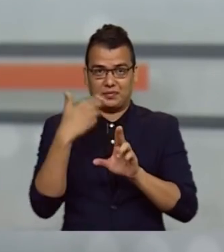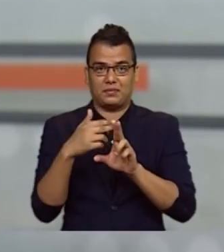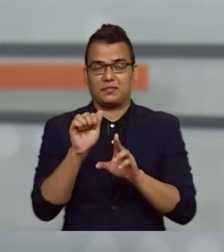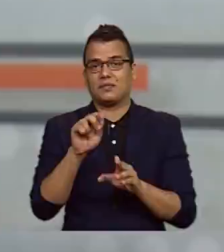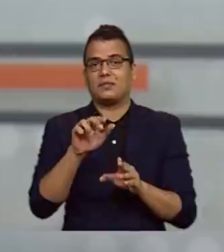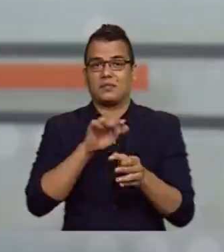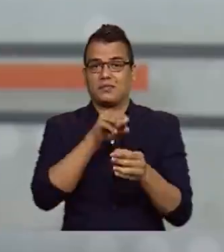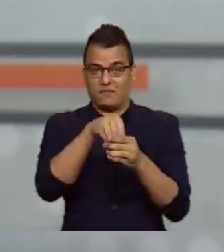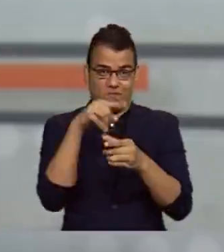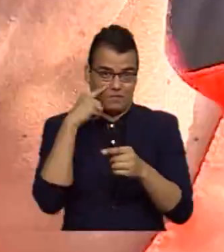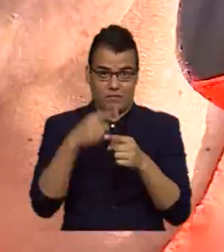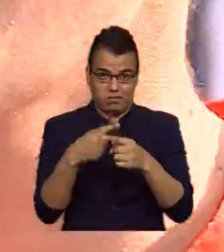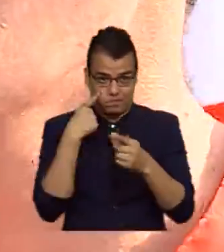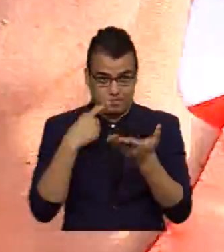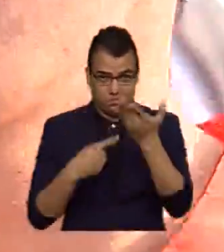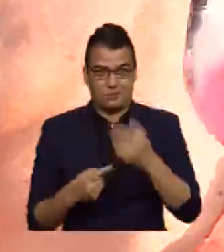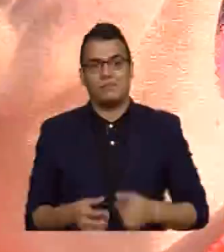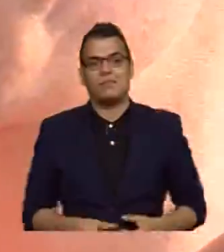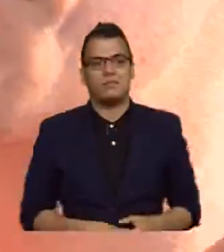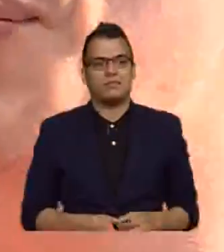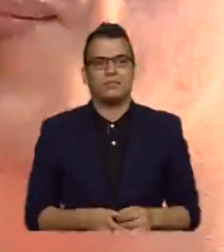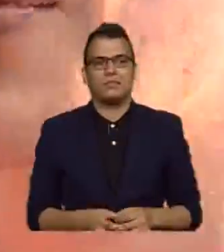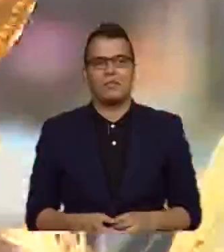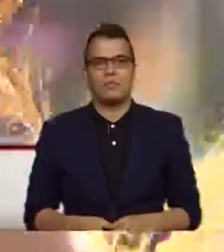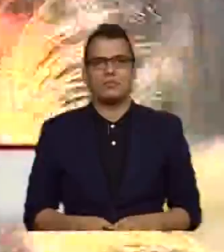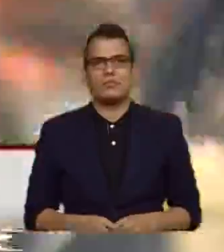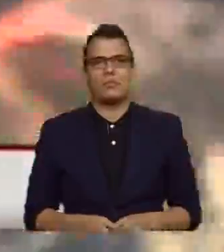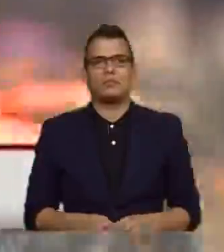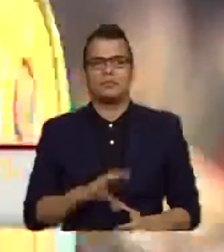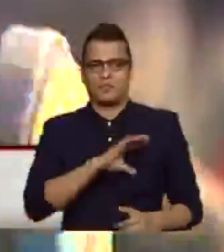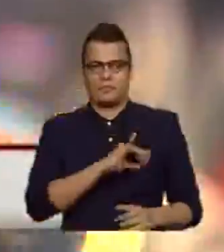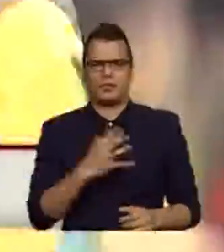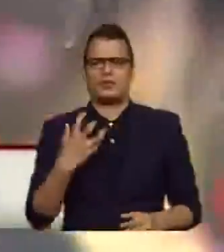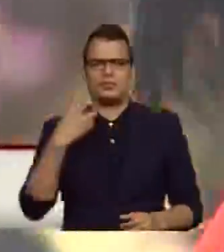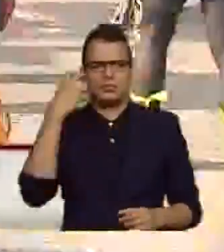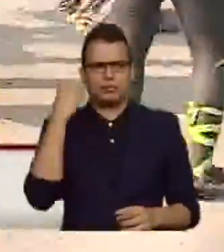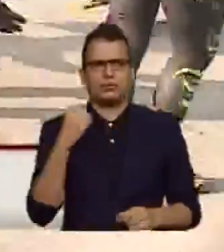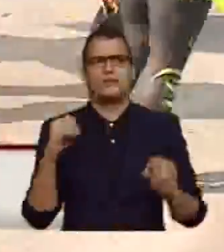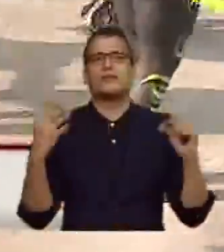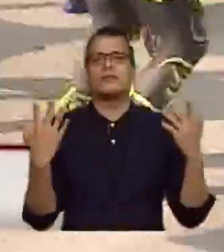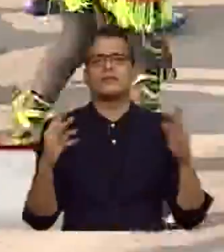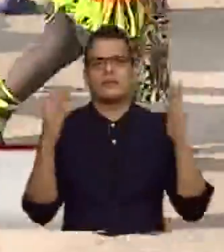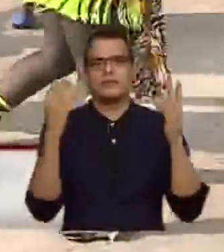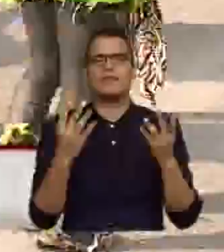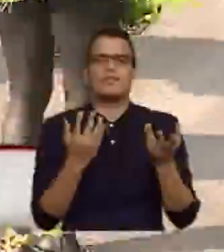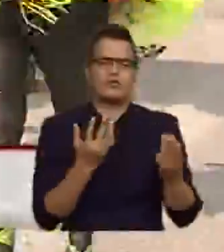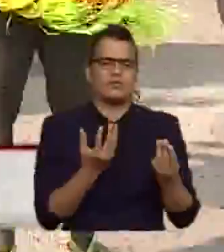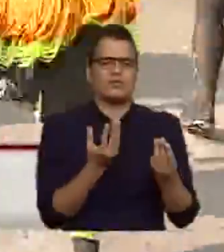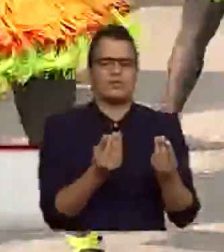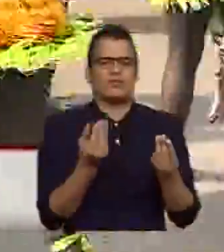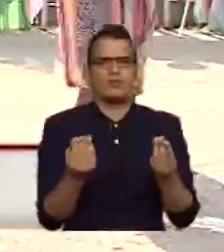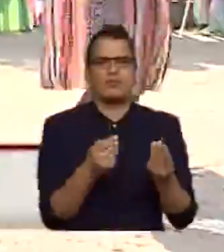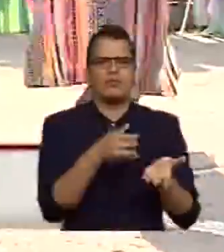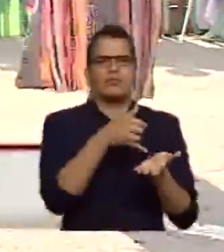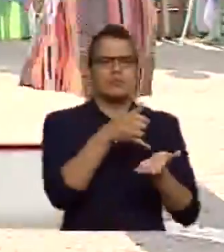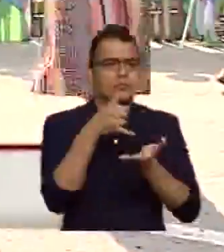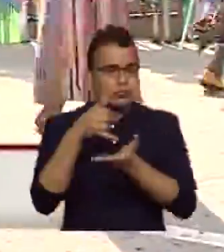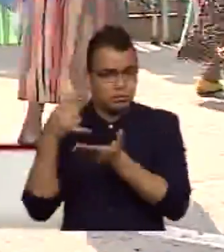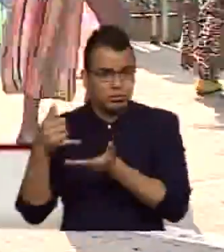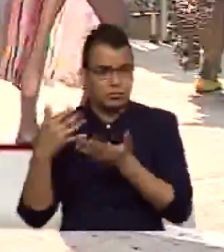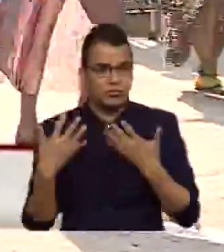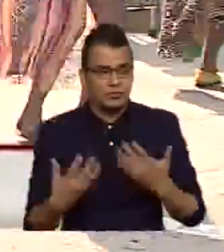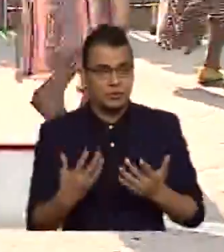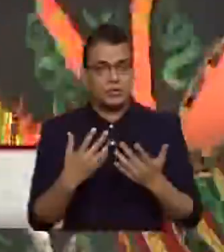Montaño. En el desfile Carnaval de Cali Viejo, como cada año, se premiaron tres comparsas en diferentes categorías y tres